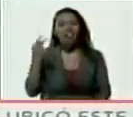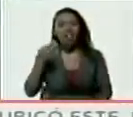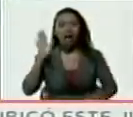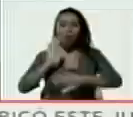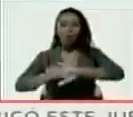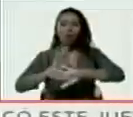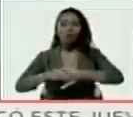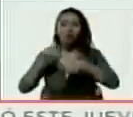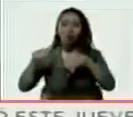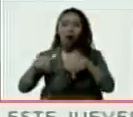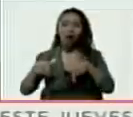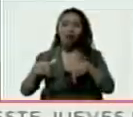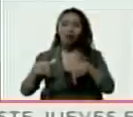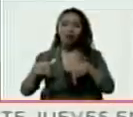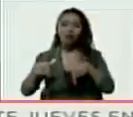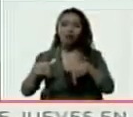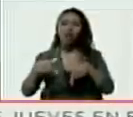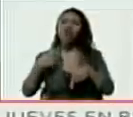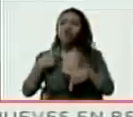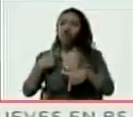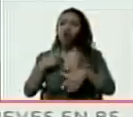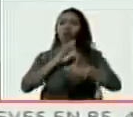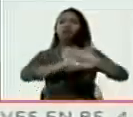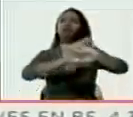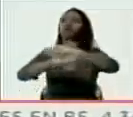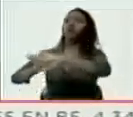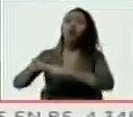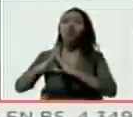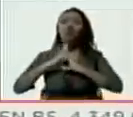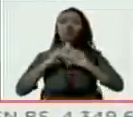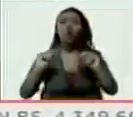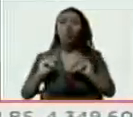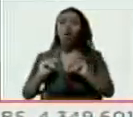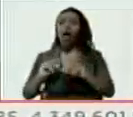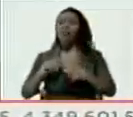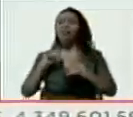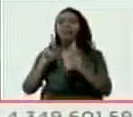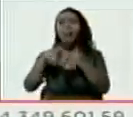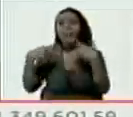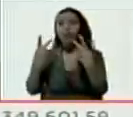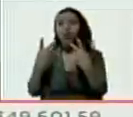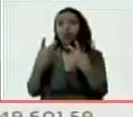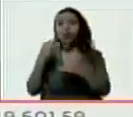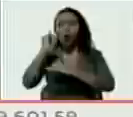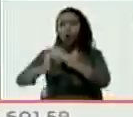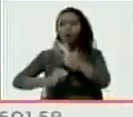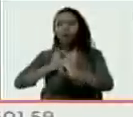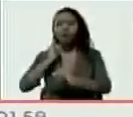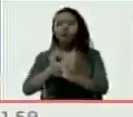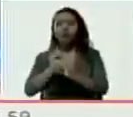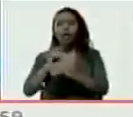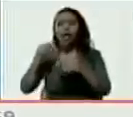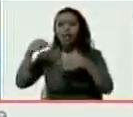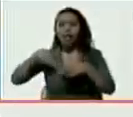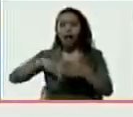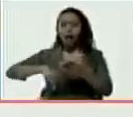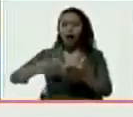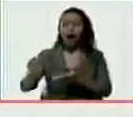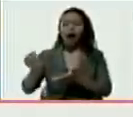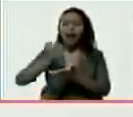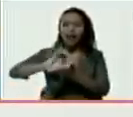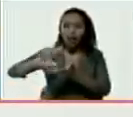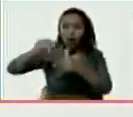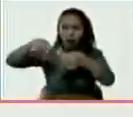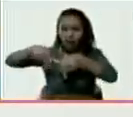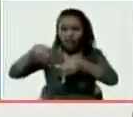hechos. Reto a todas las demás agencias de prensa extranjera debidamente acreditadas en Venezuela, a